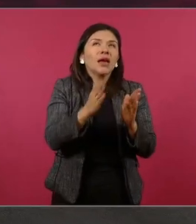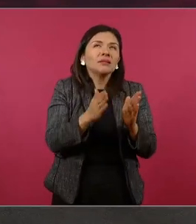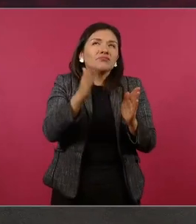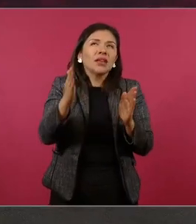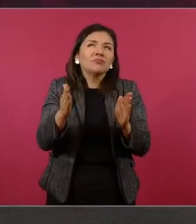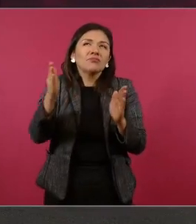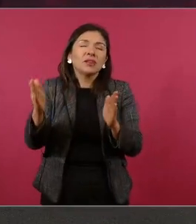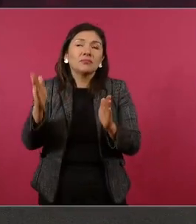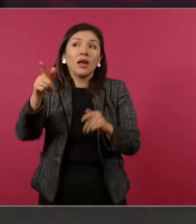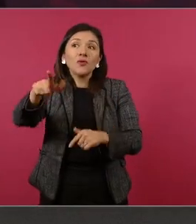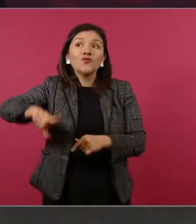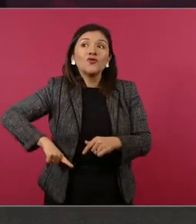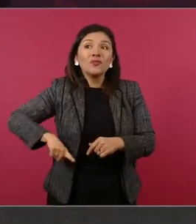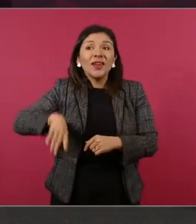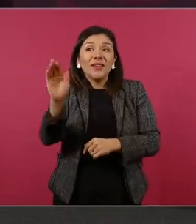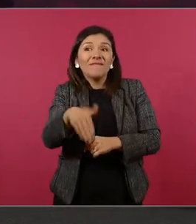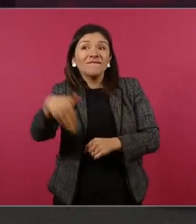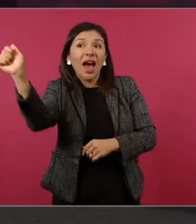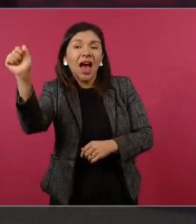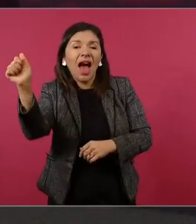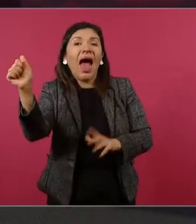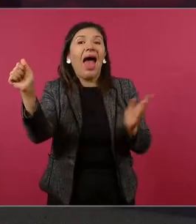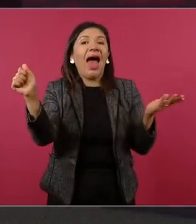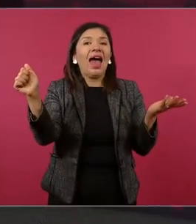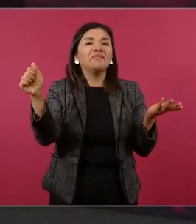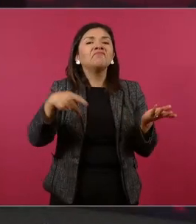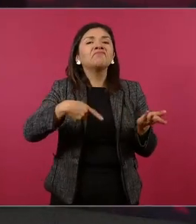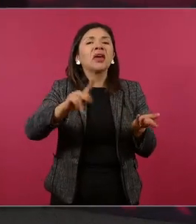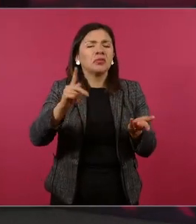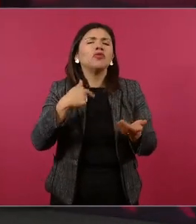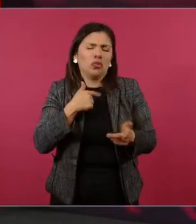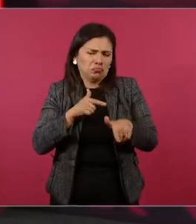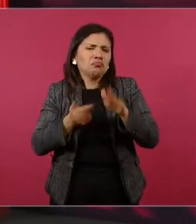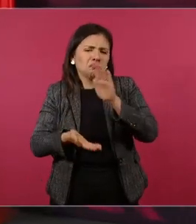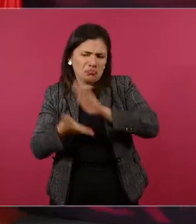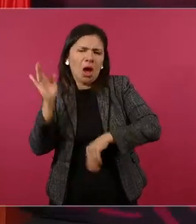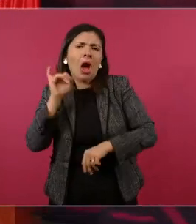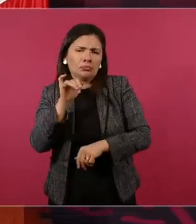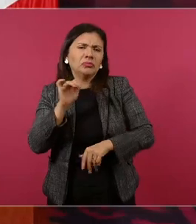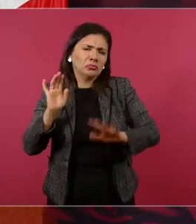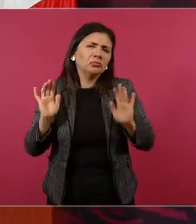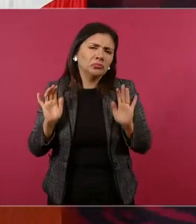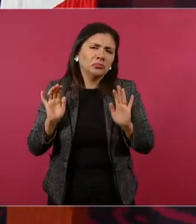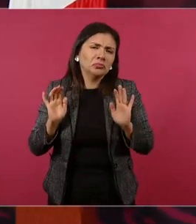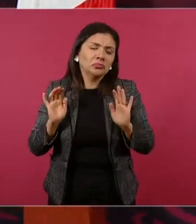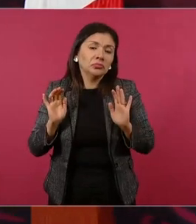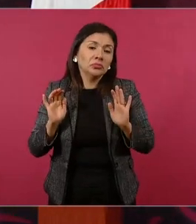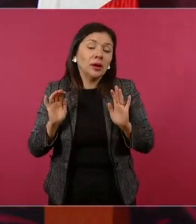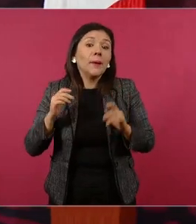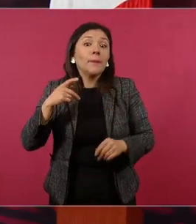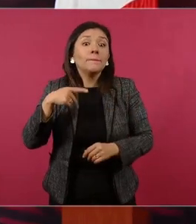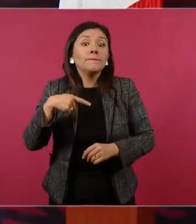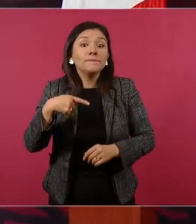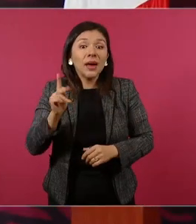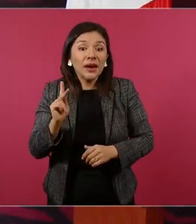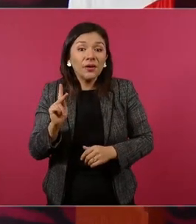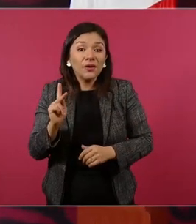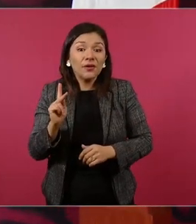y que nos fuéramos nosotros de todas maneras Nos vamos a ir nada más que